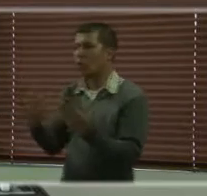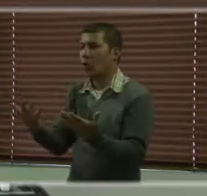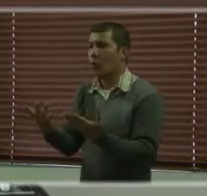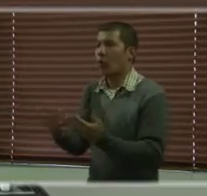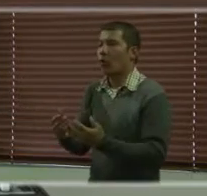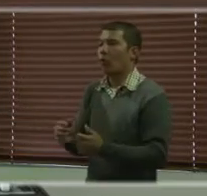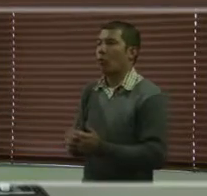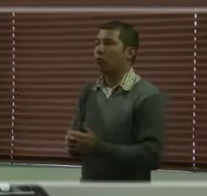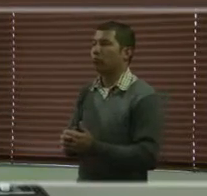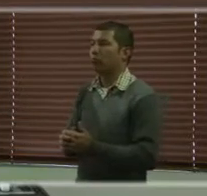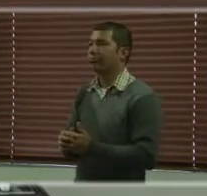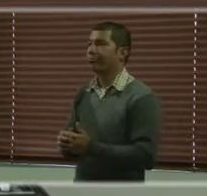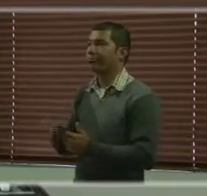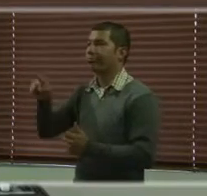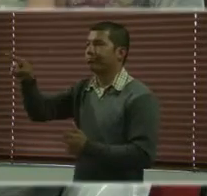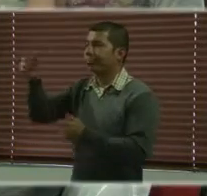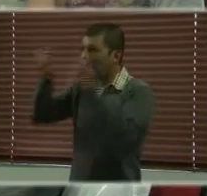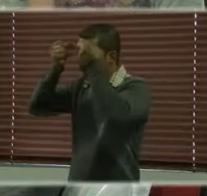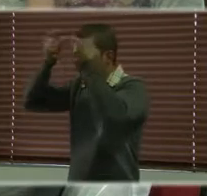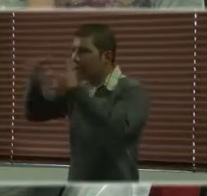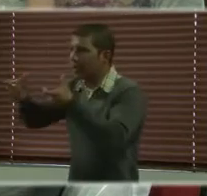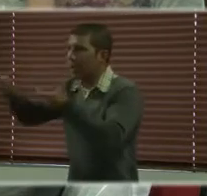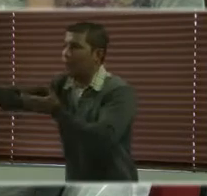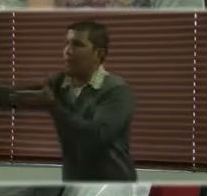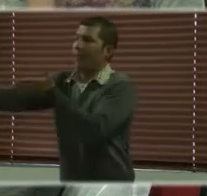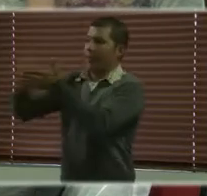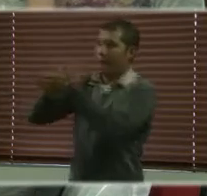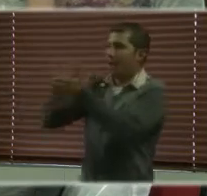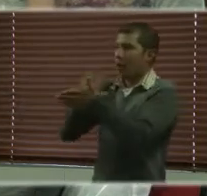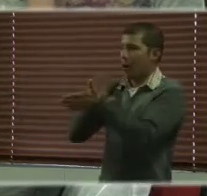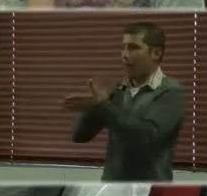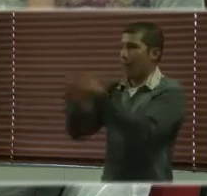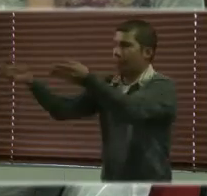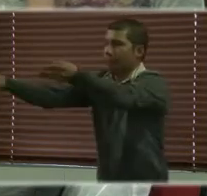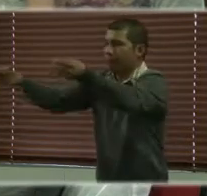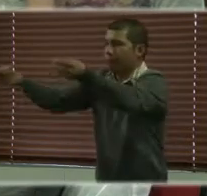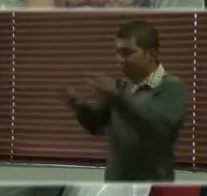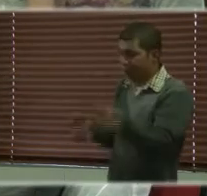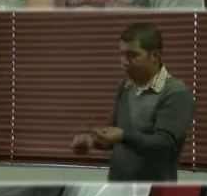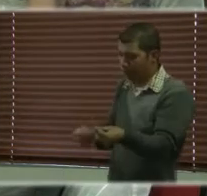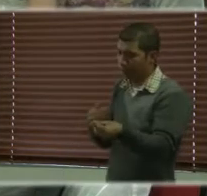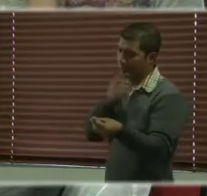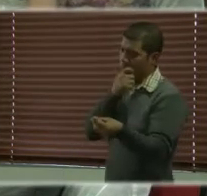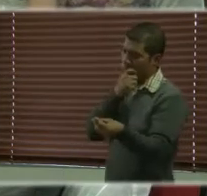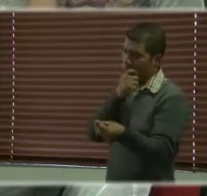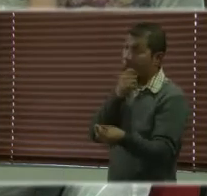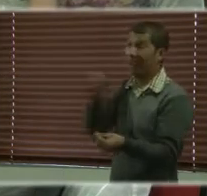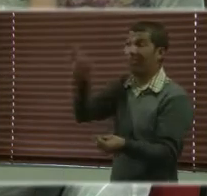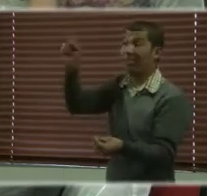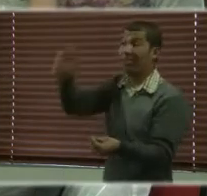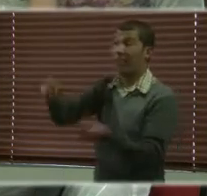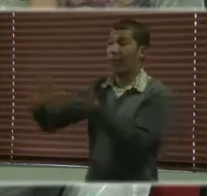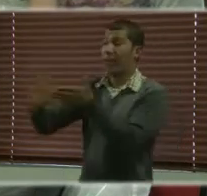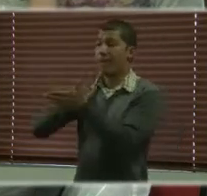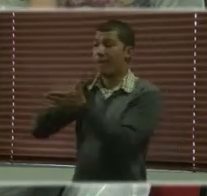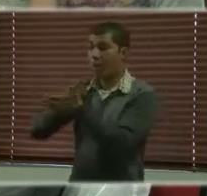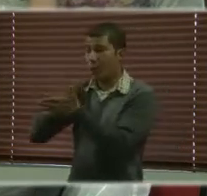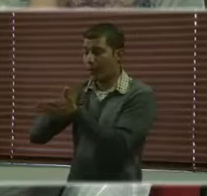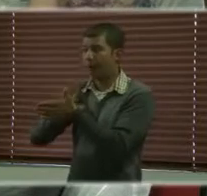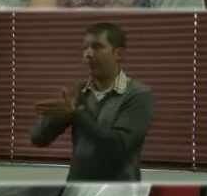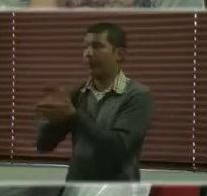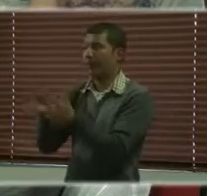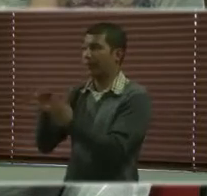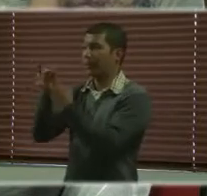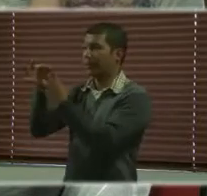de del Estado parte o sea el estado cuando ratifica la convención está obligado a presentar un informe